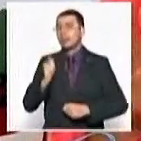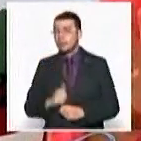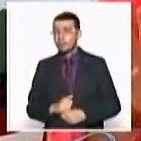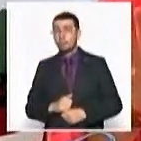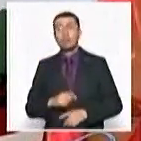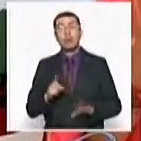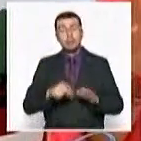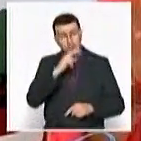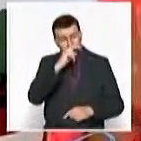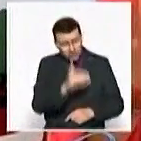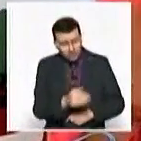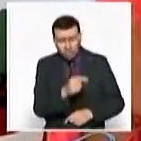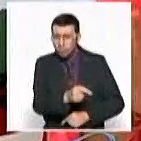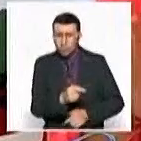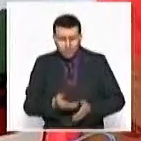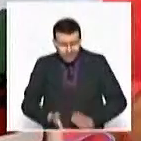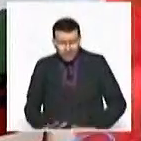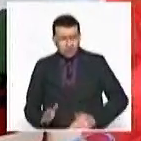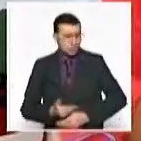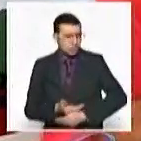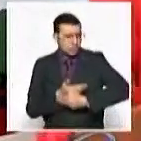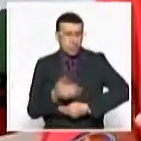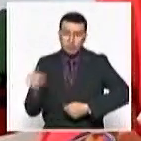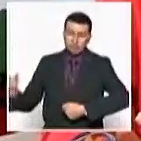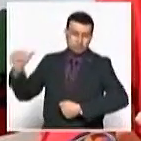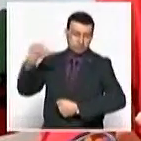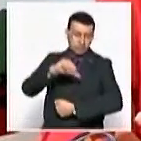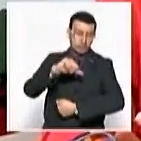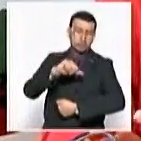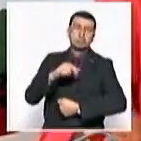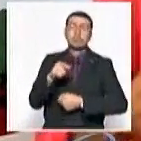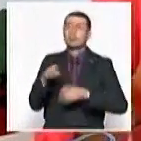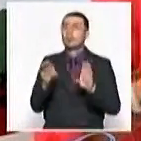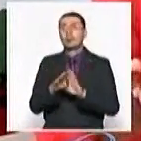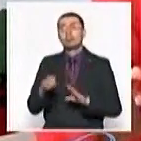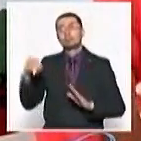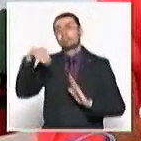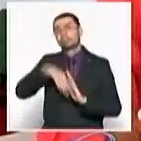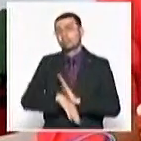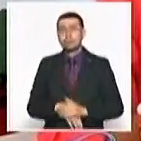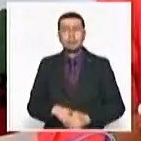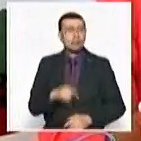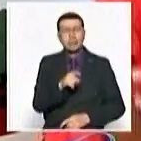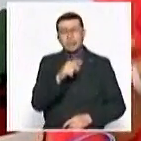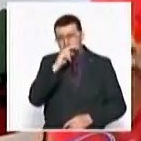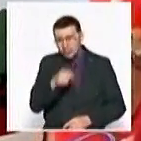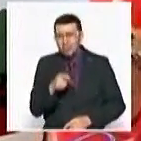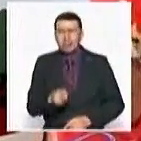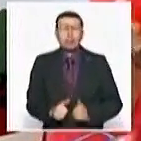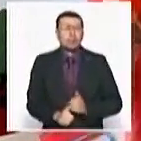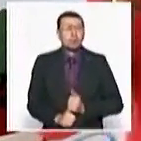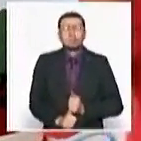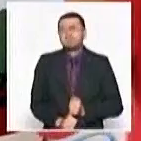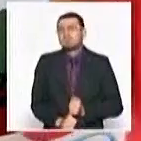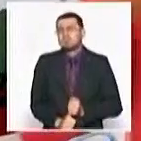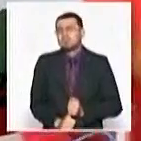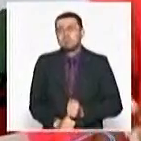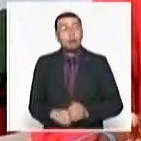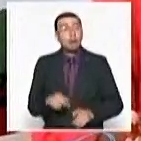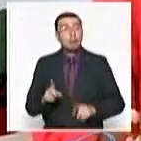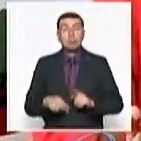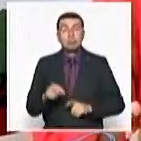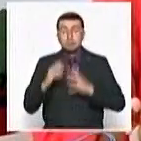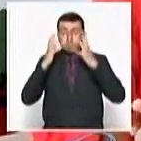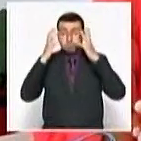recién nacido le empiezan a dar leche de tarro, se lo tiraron. Ahí empieza el niño a pujar, que se pone para dar del cuerpo, que se